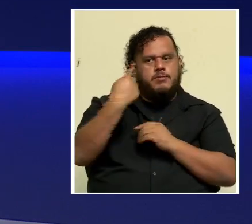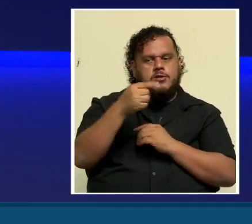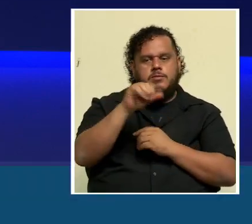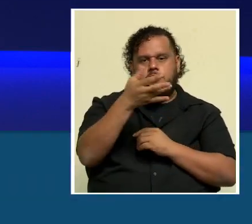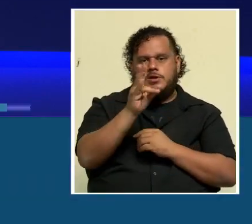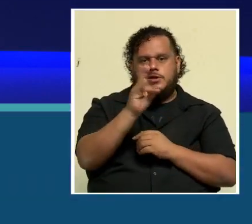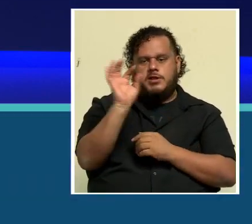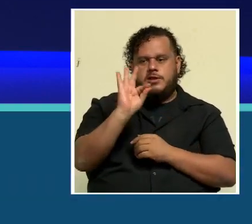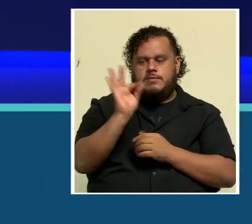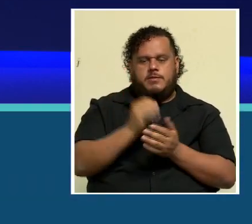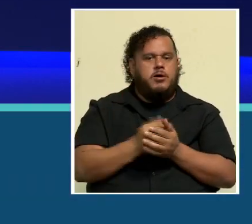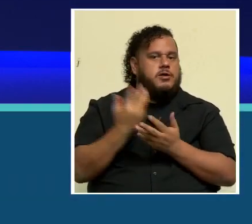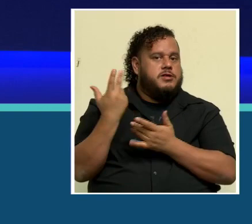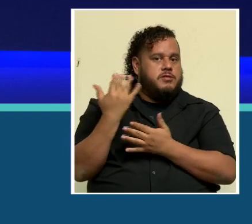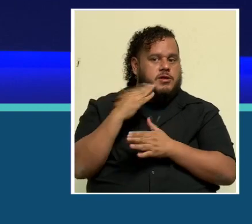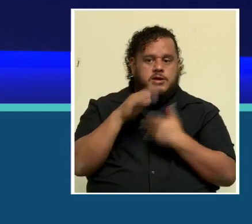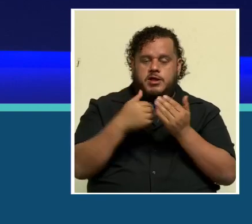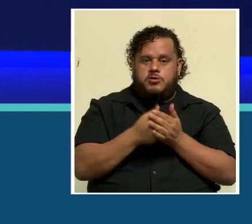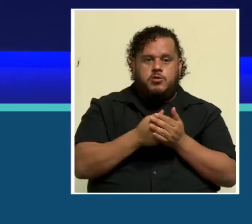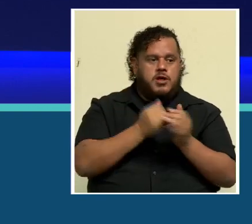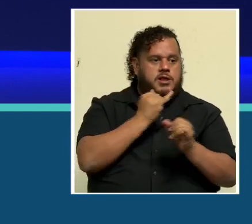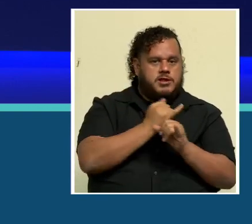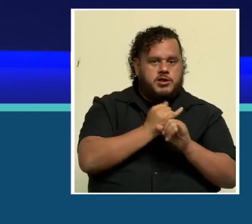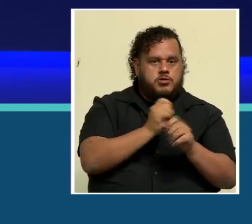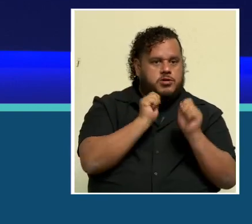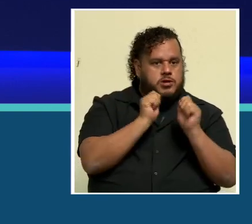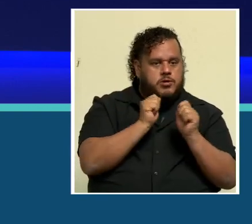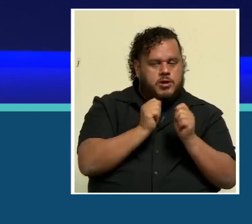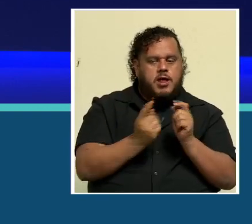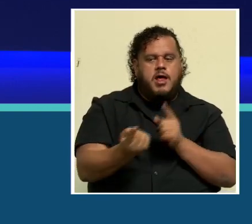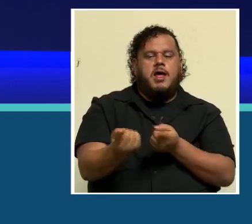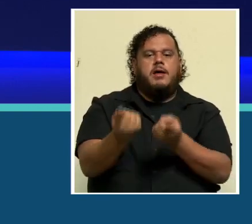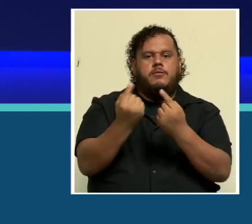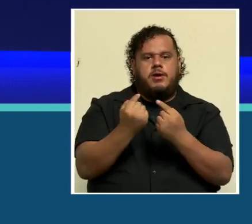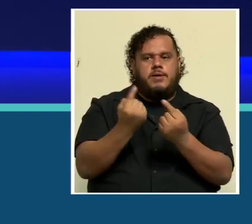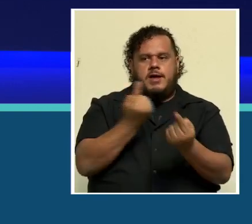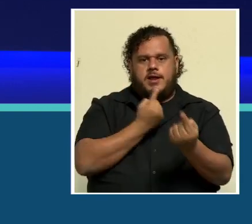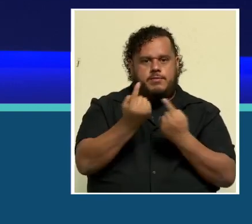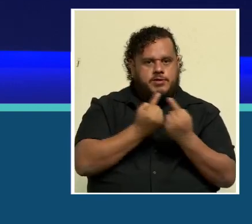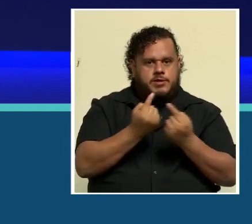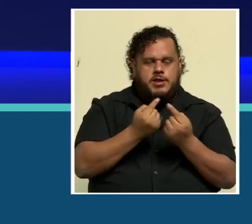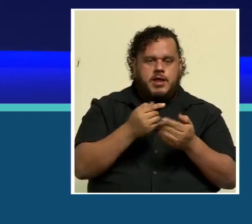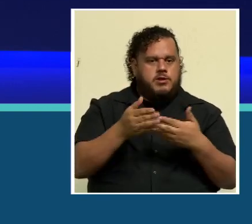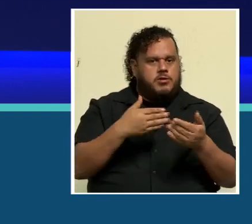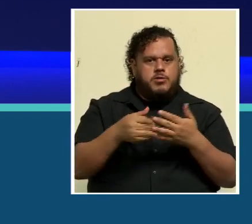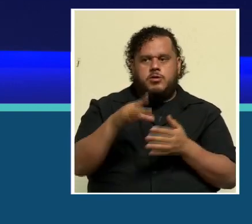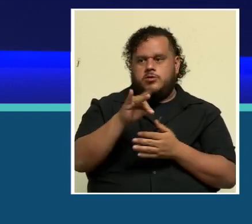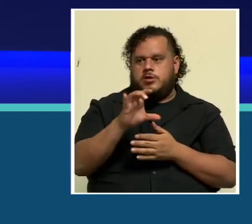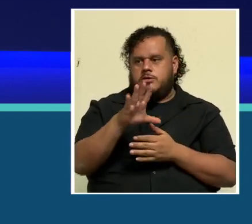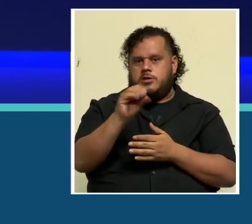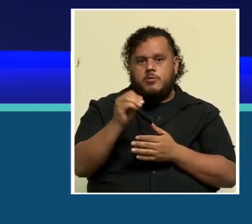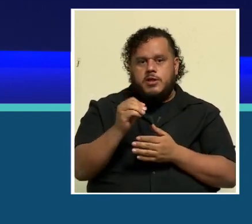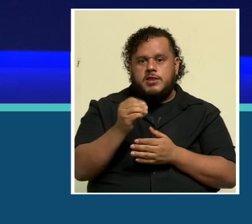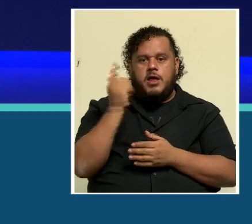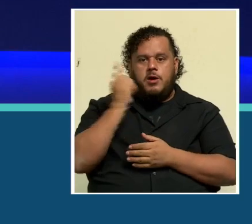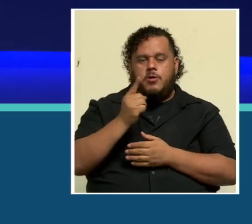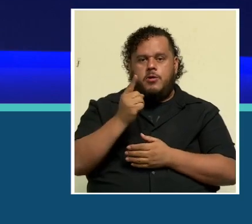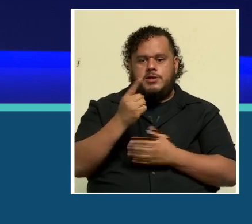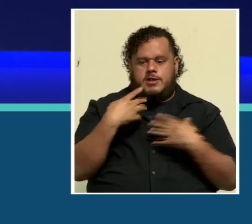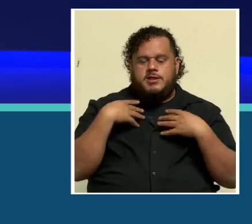de febrero. Se espera que todos los centros educativos vuelvan a la presencialidad, pese a las 850 órdenes sanitarias que